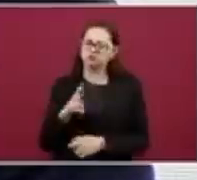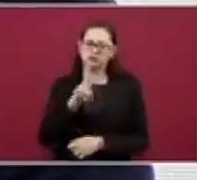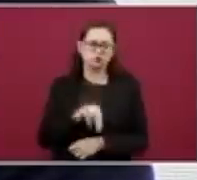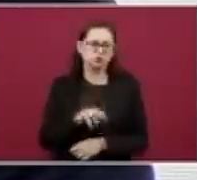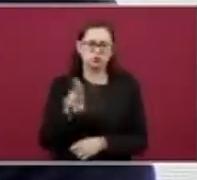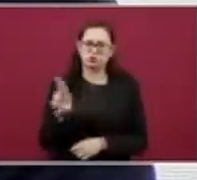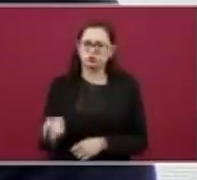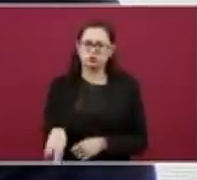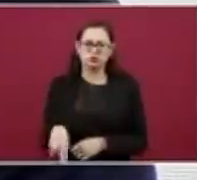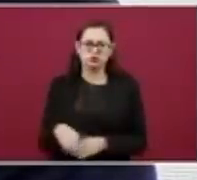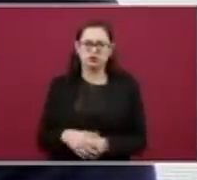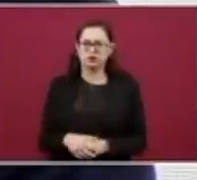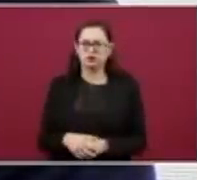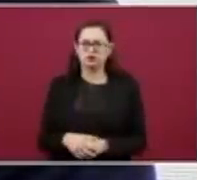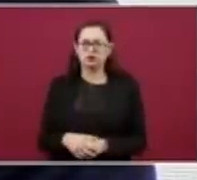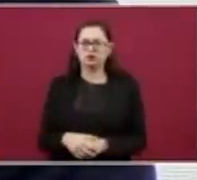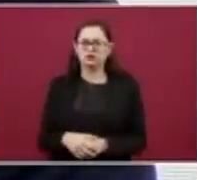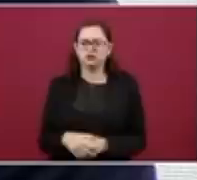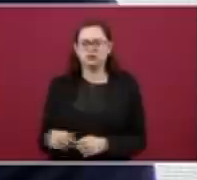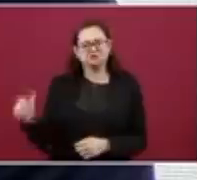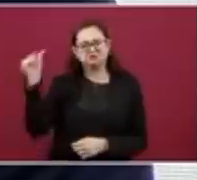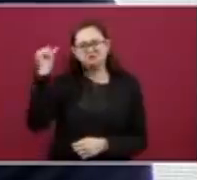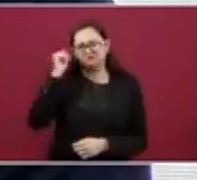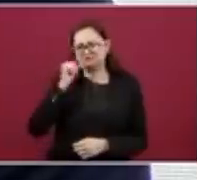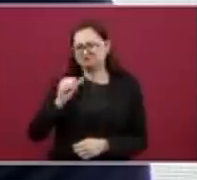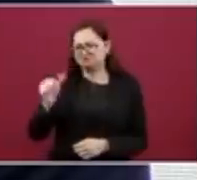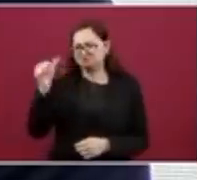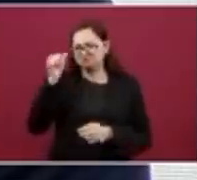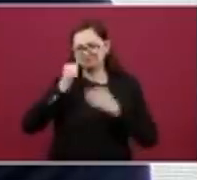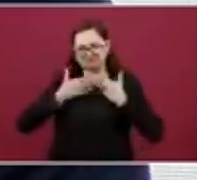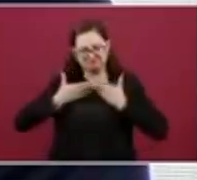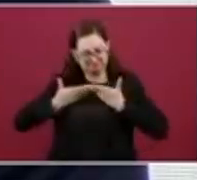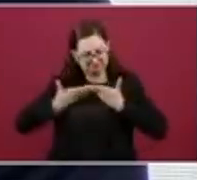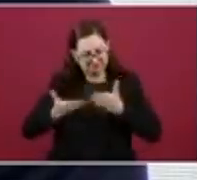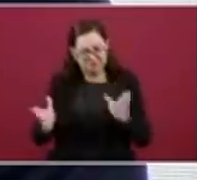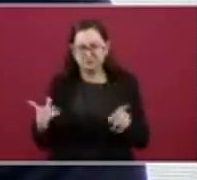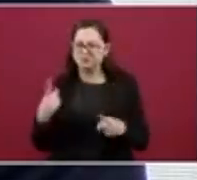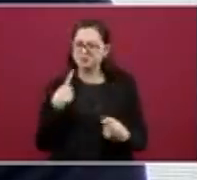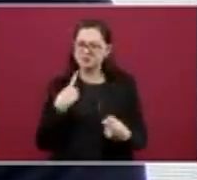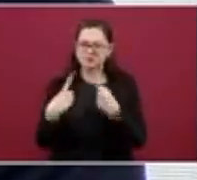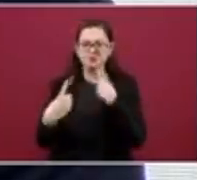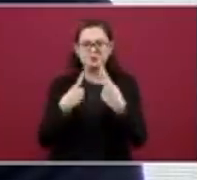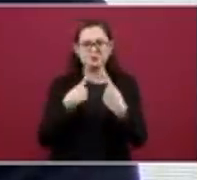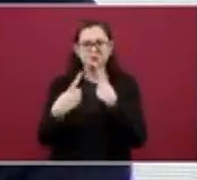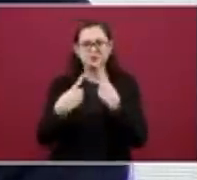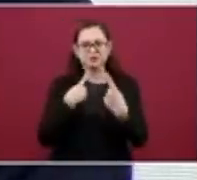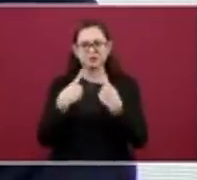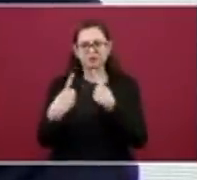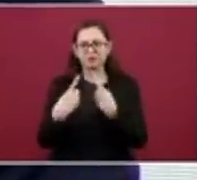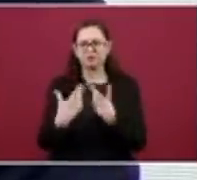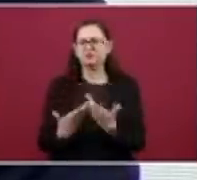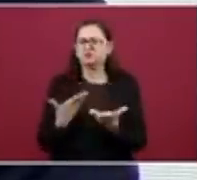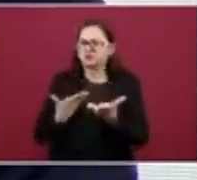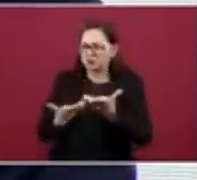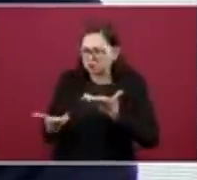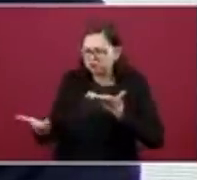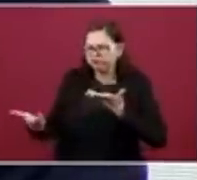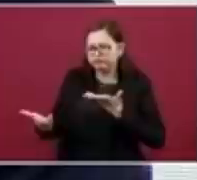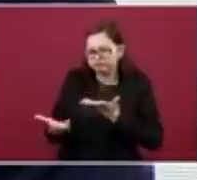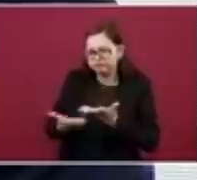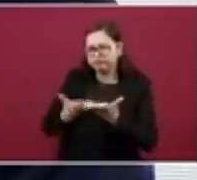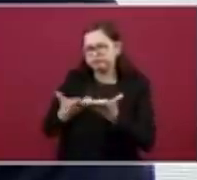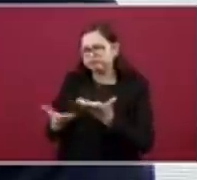siempre vamos a estar abiertos al diálogo, a convencer, a